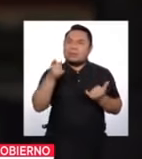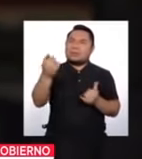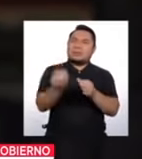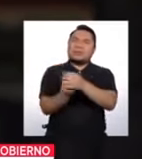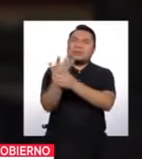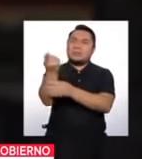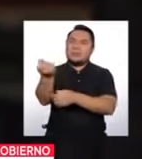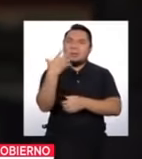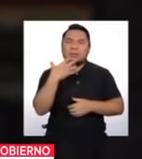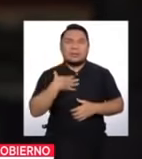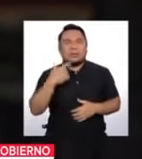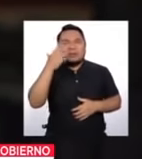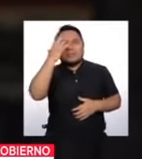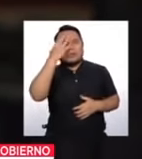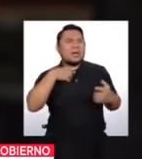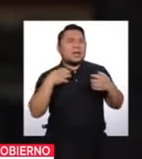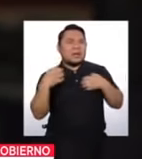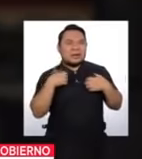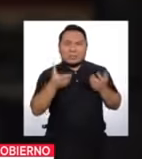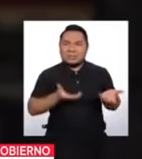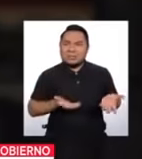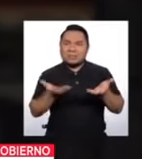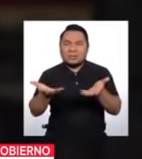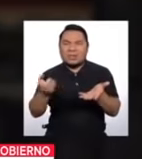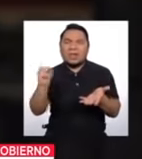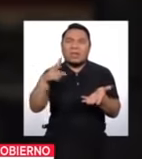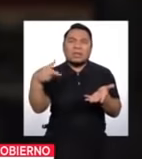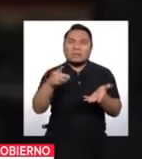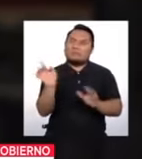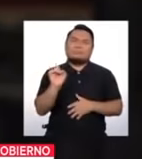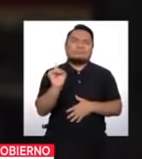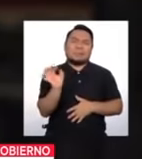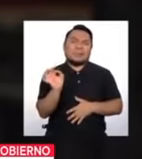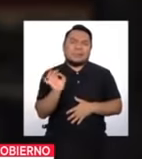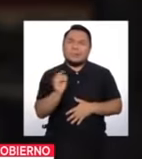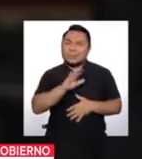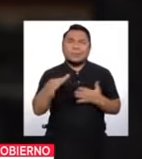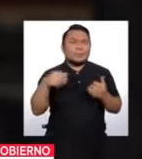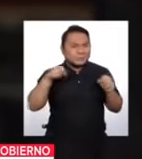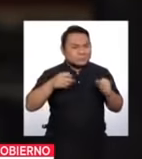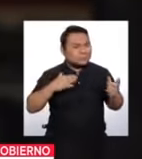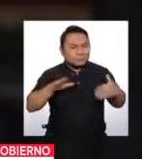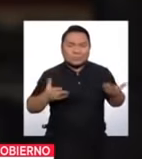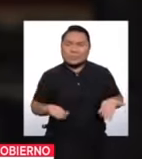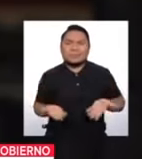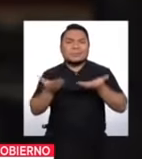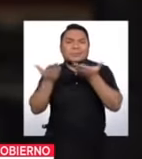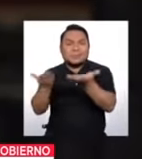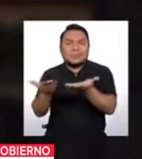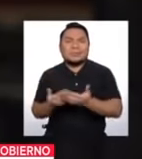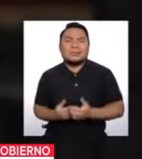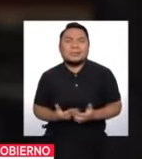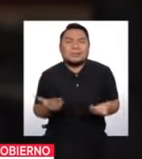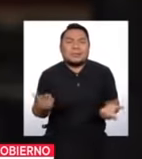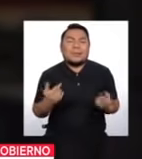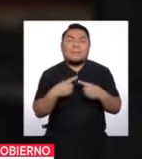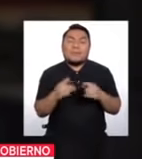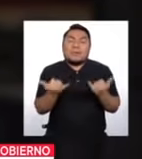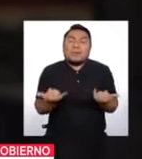se sostenga que estamos poniendo trabas para la distribución de un equipo tan esencial como son las unidades de cuidados intensivos, pero ciertamente voy